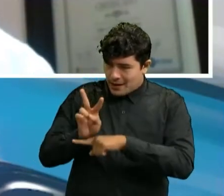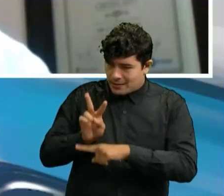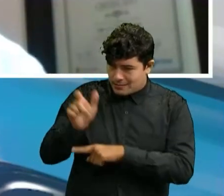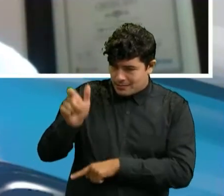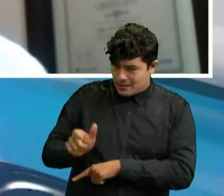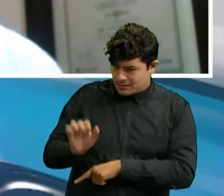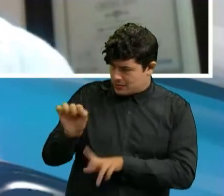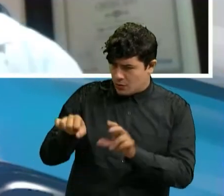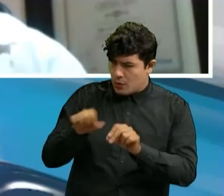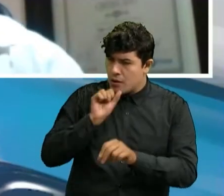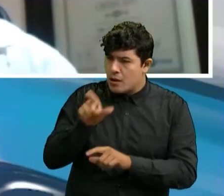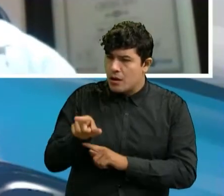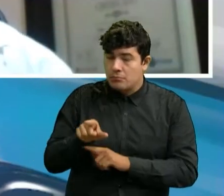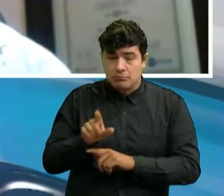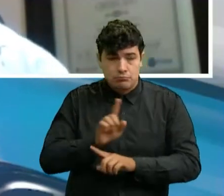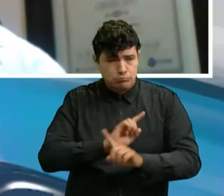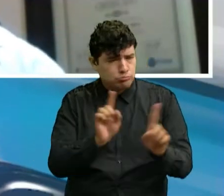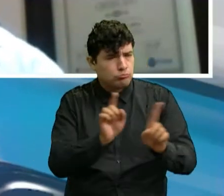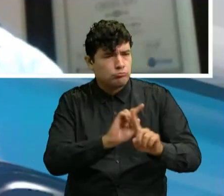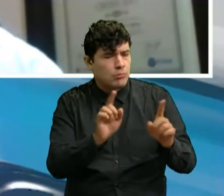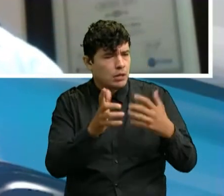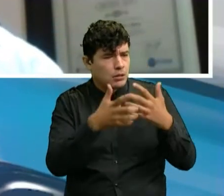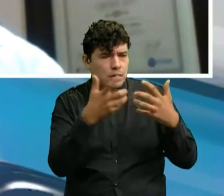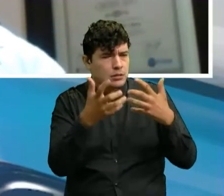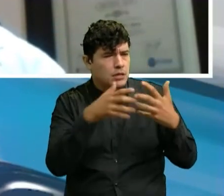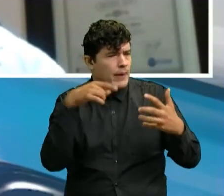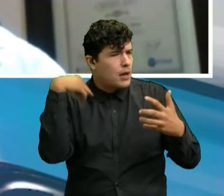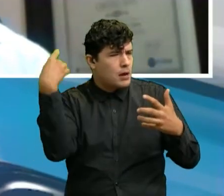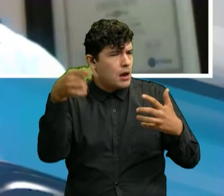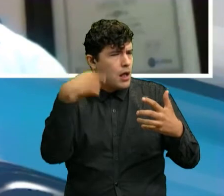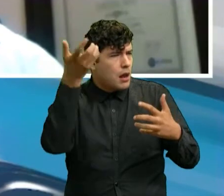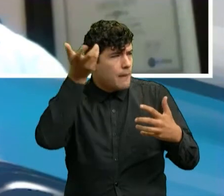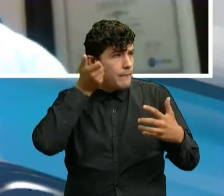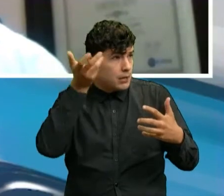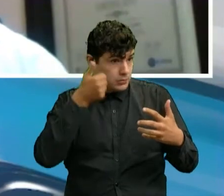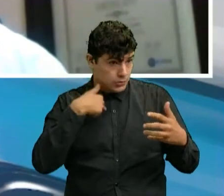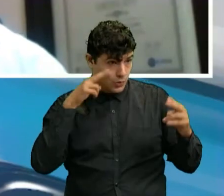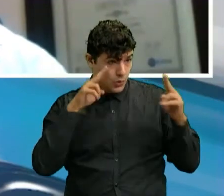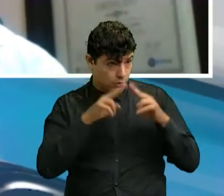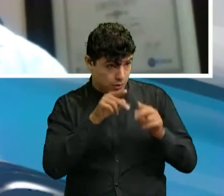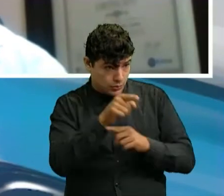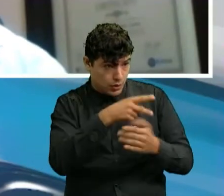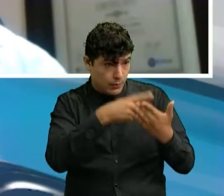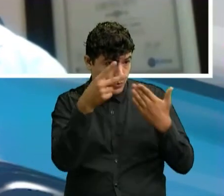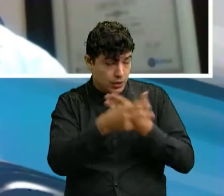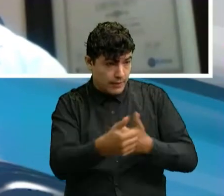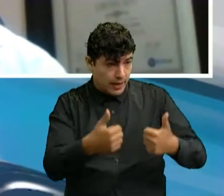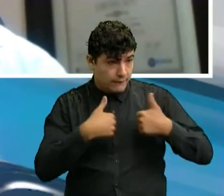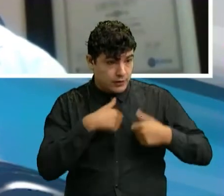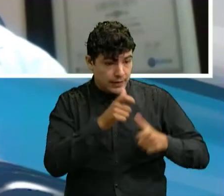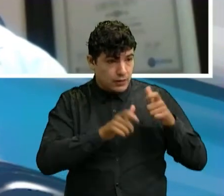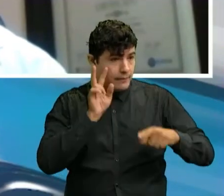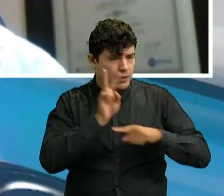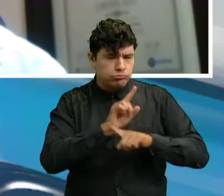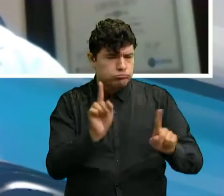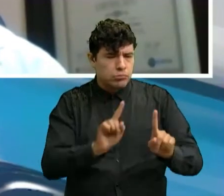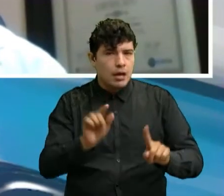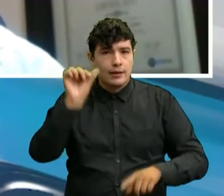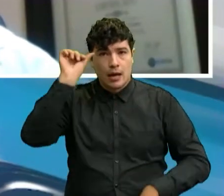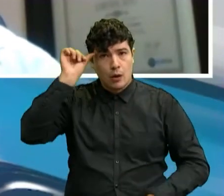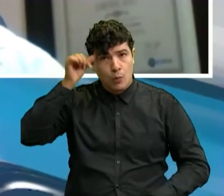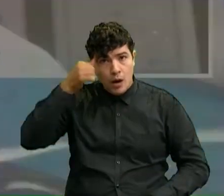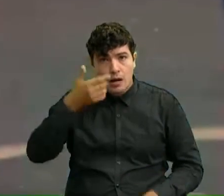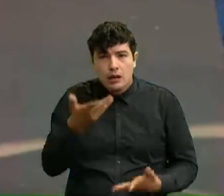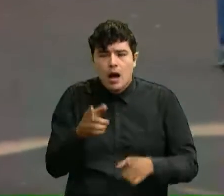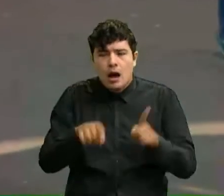No, para el Sistema General de Pensiones que conozca, no hay. Recordemos que hay unas pensiones especiales por